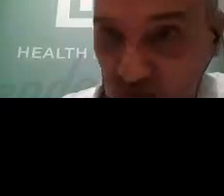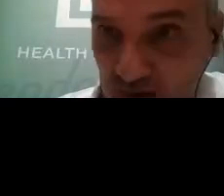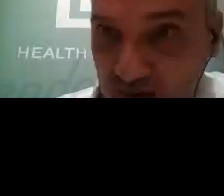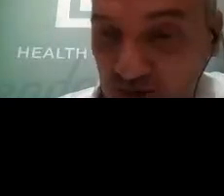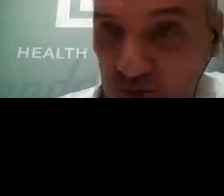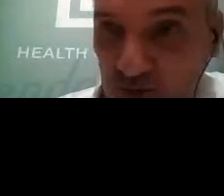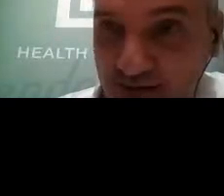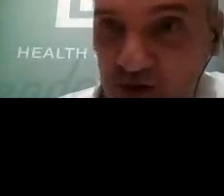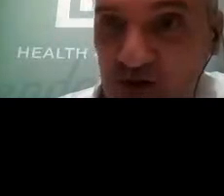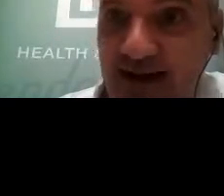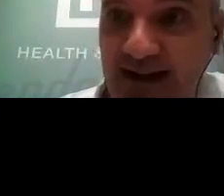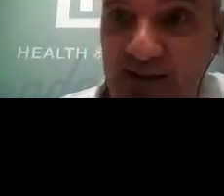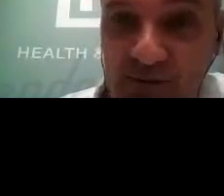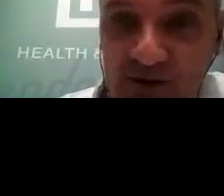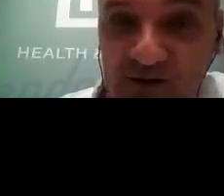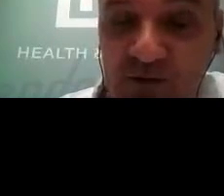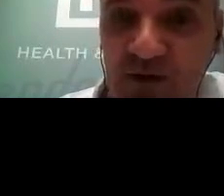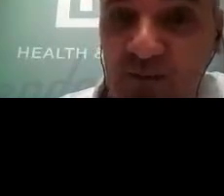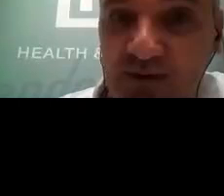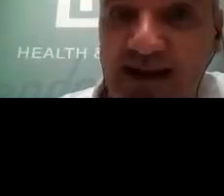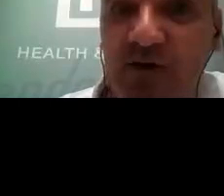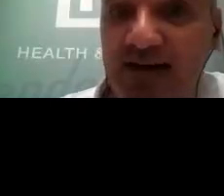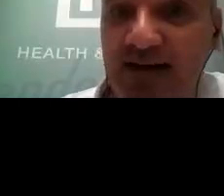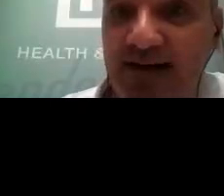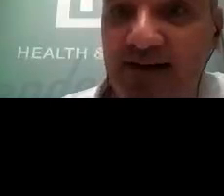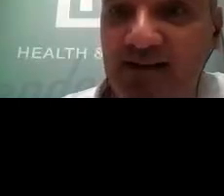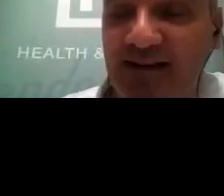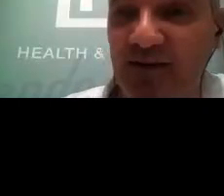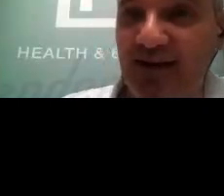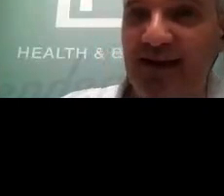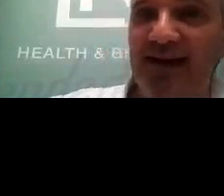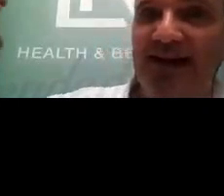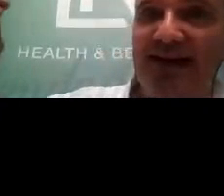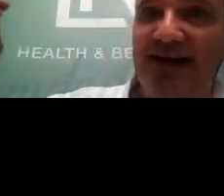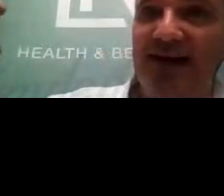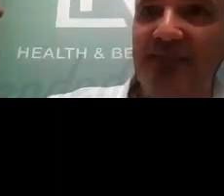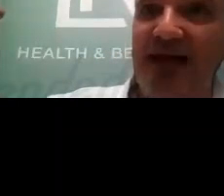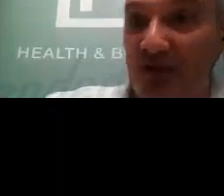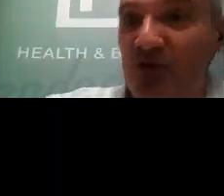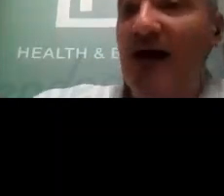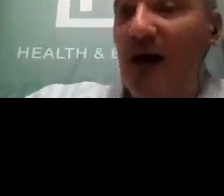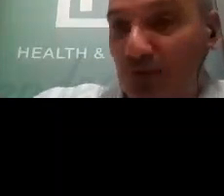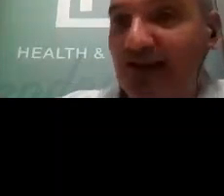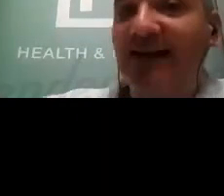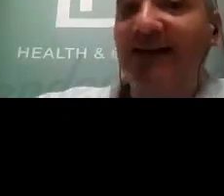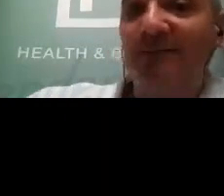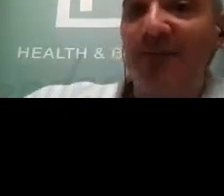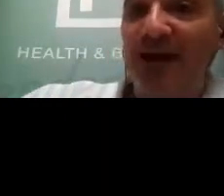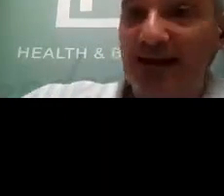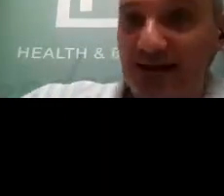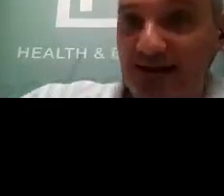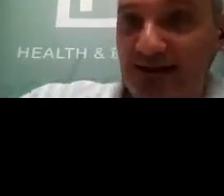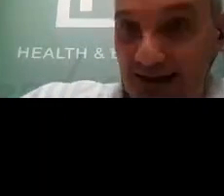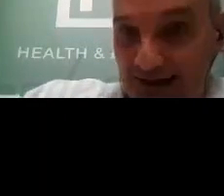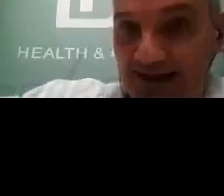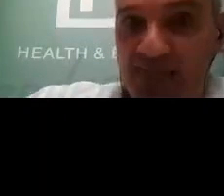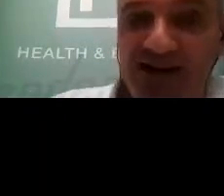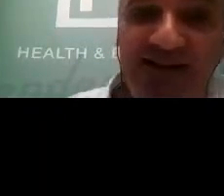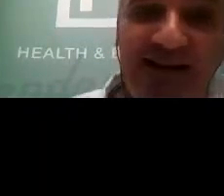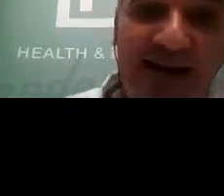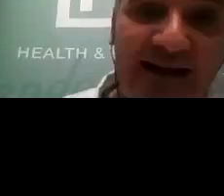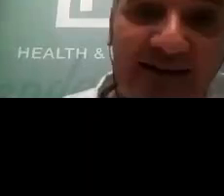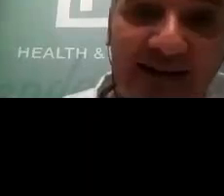es un cofactor en el metabolismo proteico, en el sentido de que ayuda a obtener la